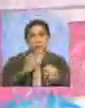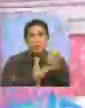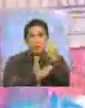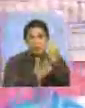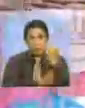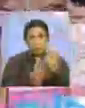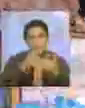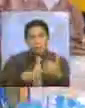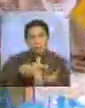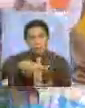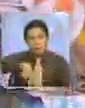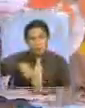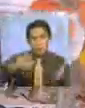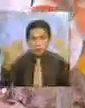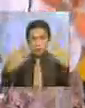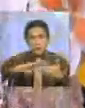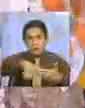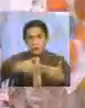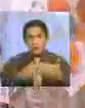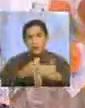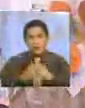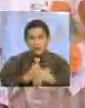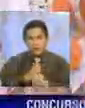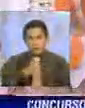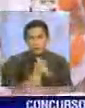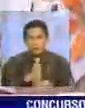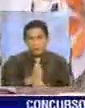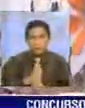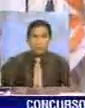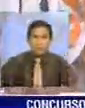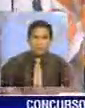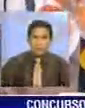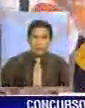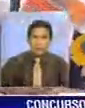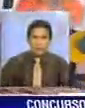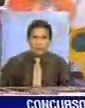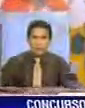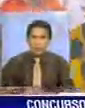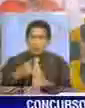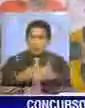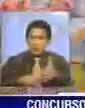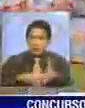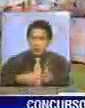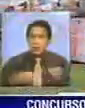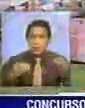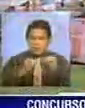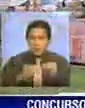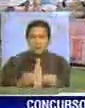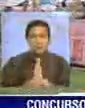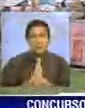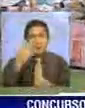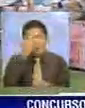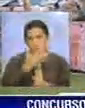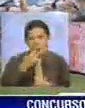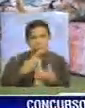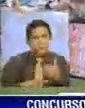fiestas guayaquileñas son en todas las generaciones. Yo creo que esta es la forma más agradable de